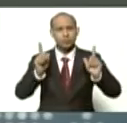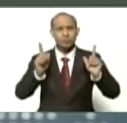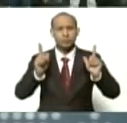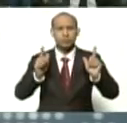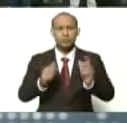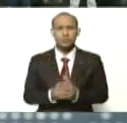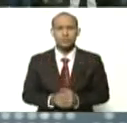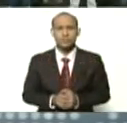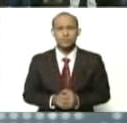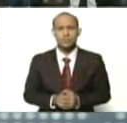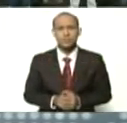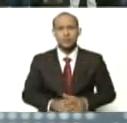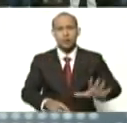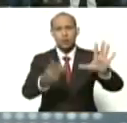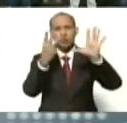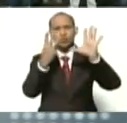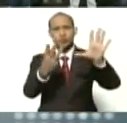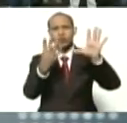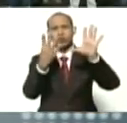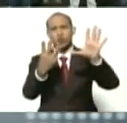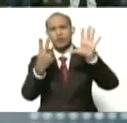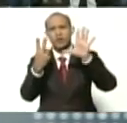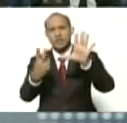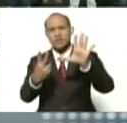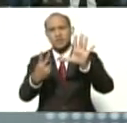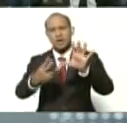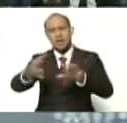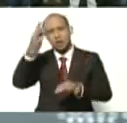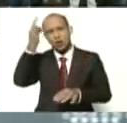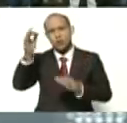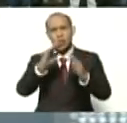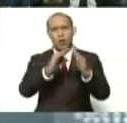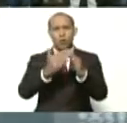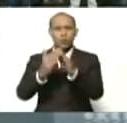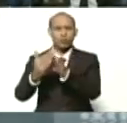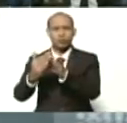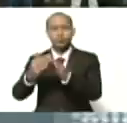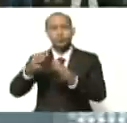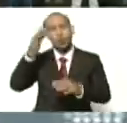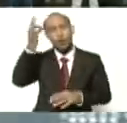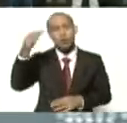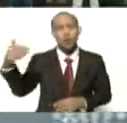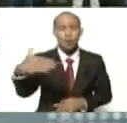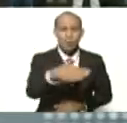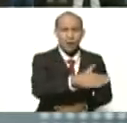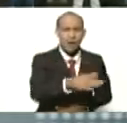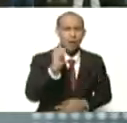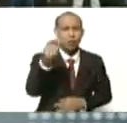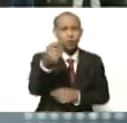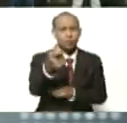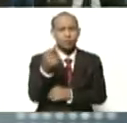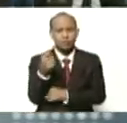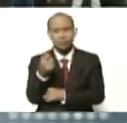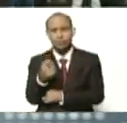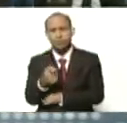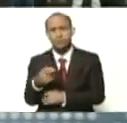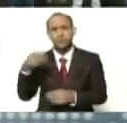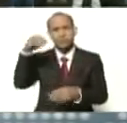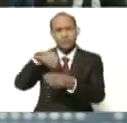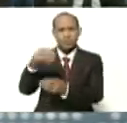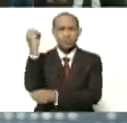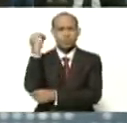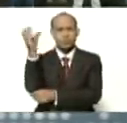tenemos 897 consejos de pescadores y pescadoras en plenaria en el congreso